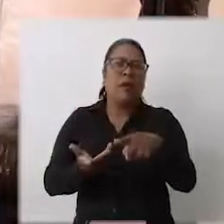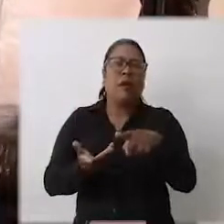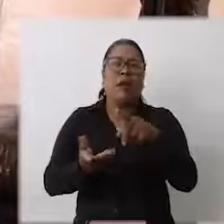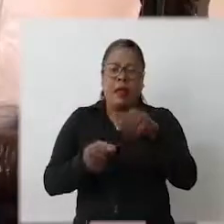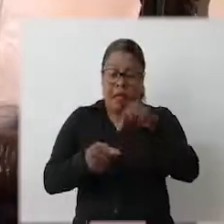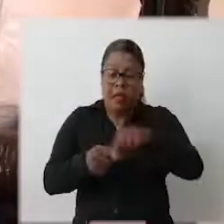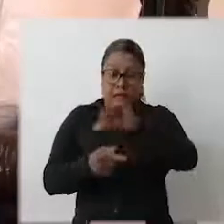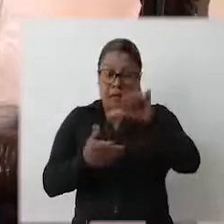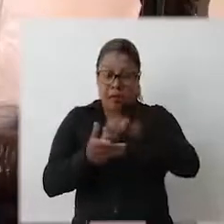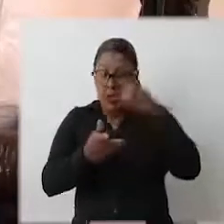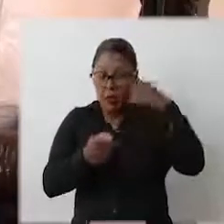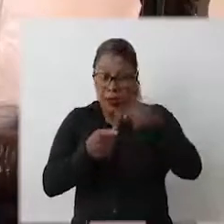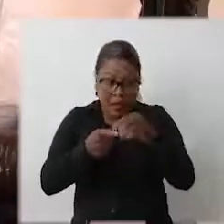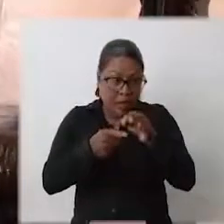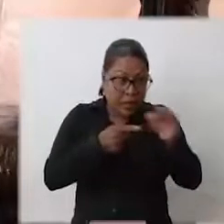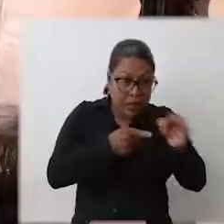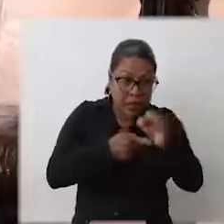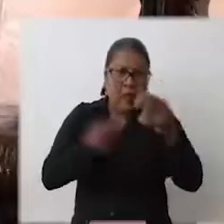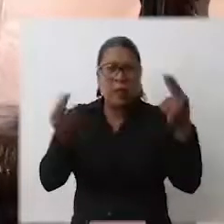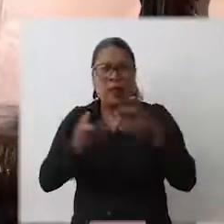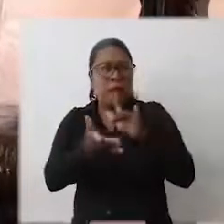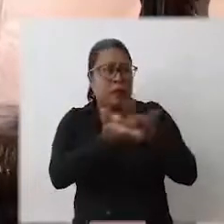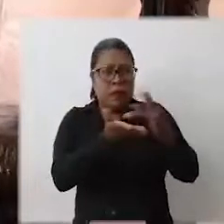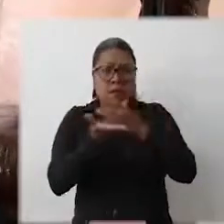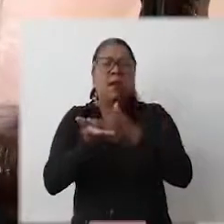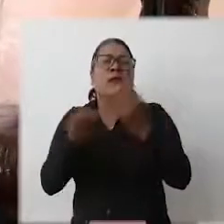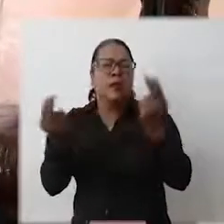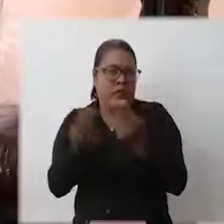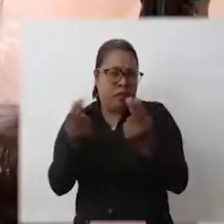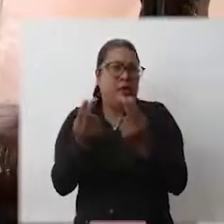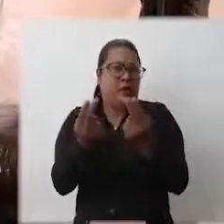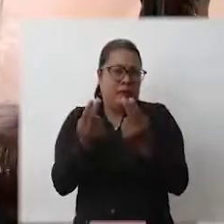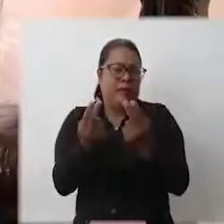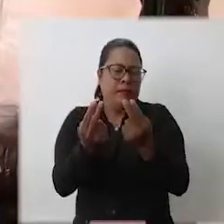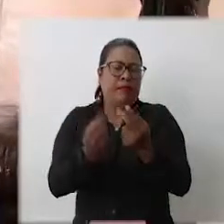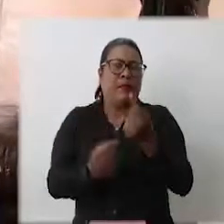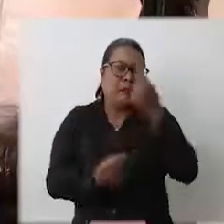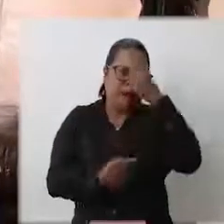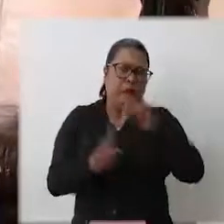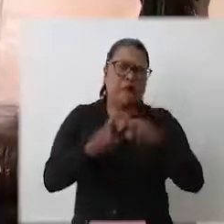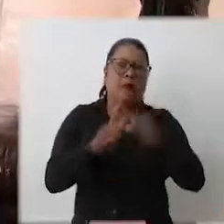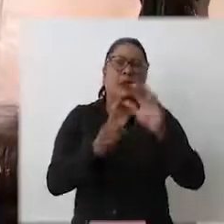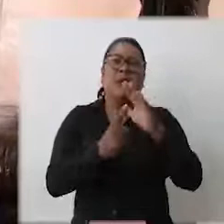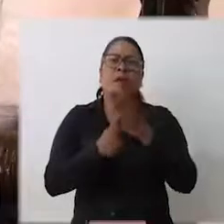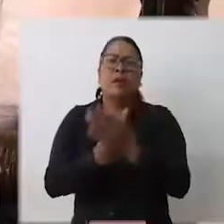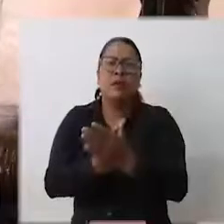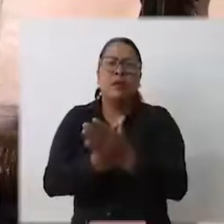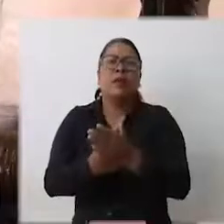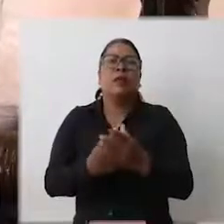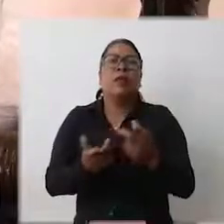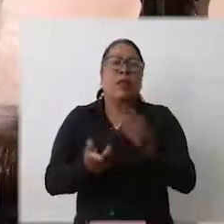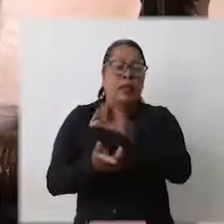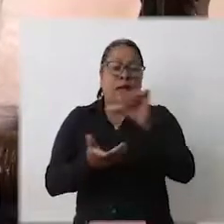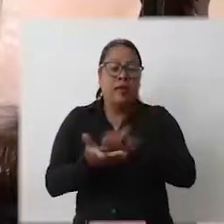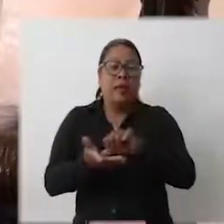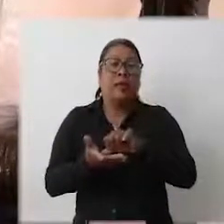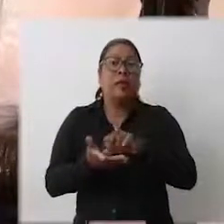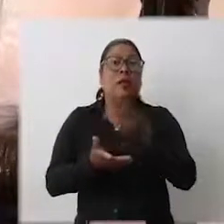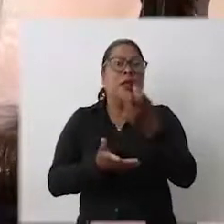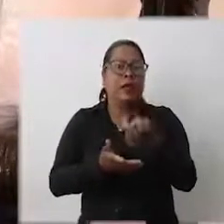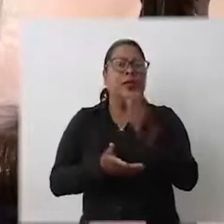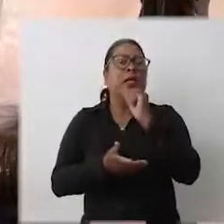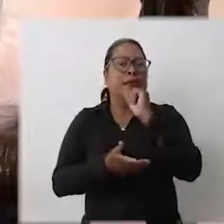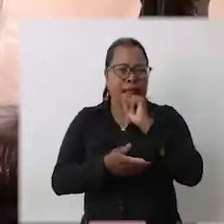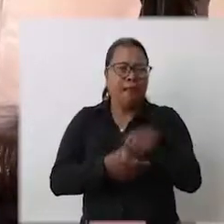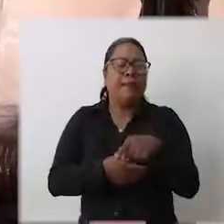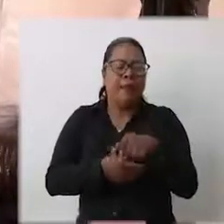permitan atenderlas de una manera más eficiente y eficaz. Por ello, se propuso la firma de un convenio específico de colaboración en materia de